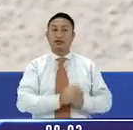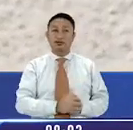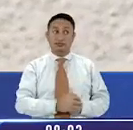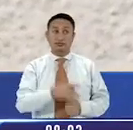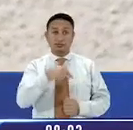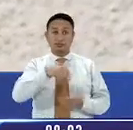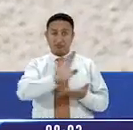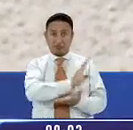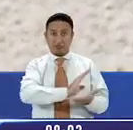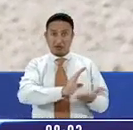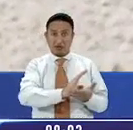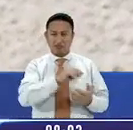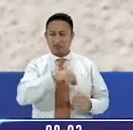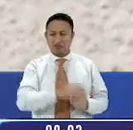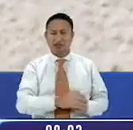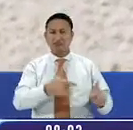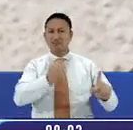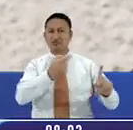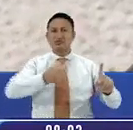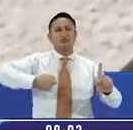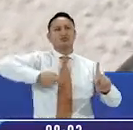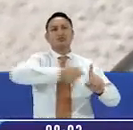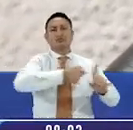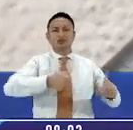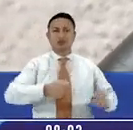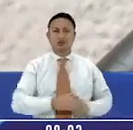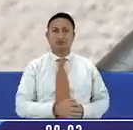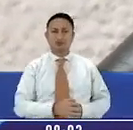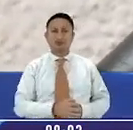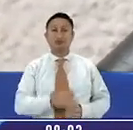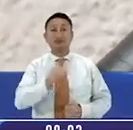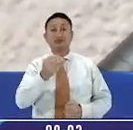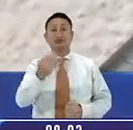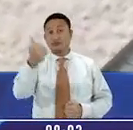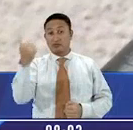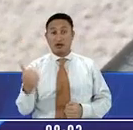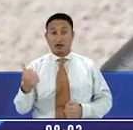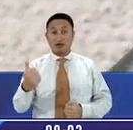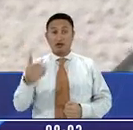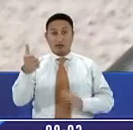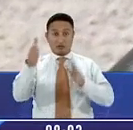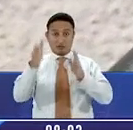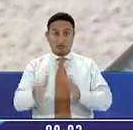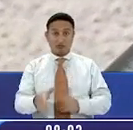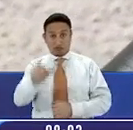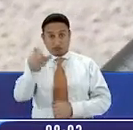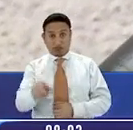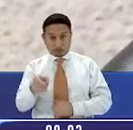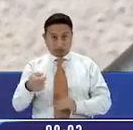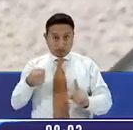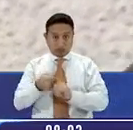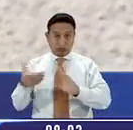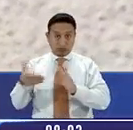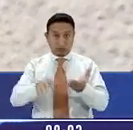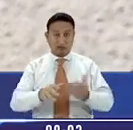igual, asesinan, mataron a un joven acá abajo en la José Arteta.